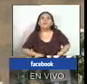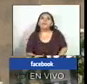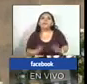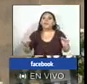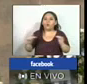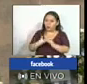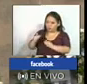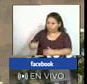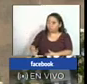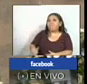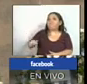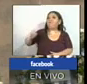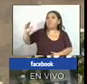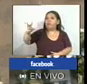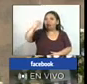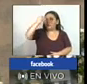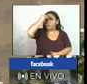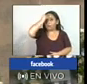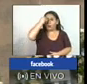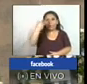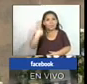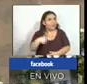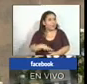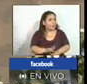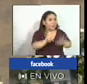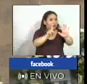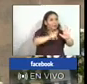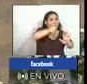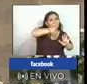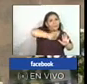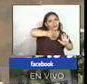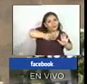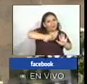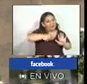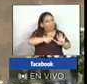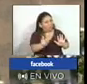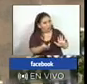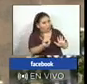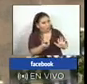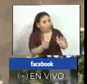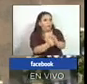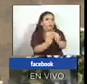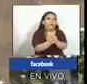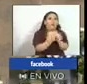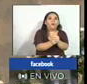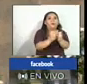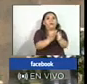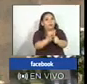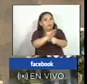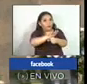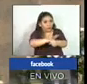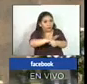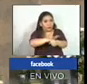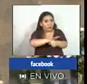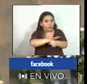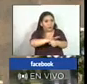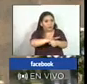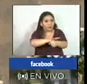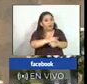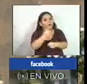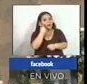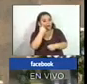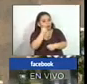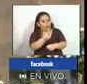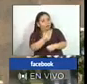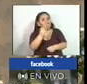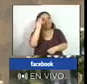Estos casi seis meses del año 2020 en los que hemos enfrentado la pandemia del COVID-19 nos esclarece y